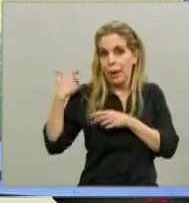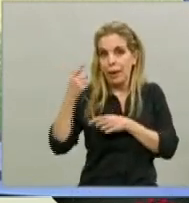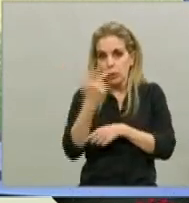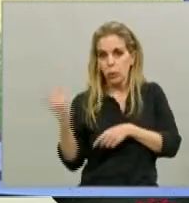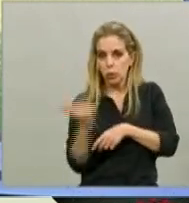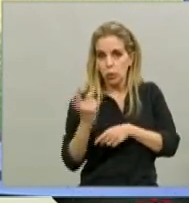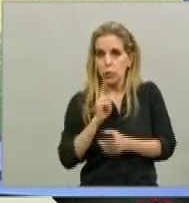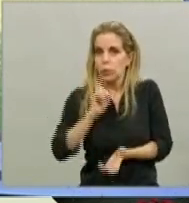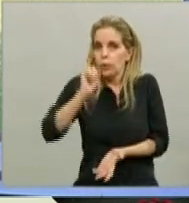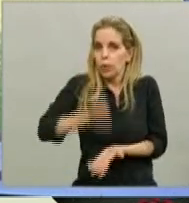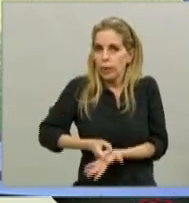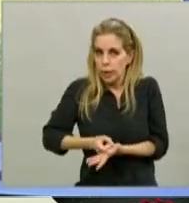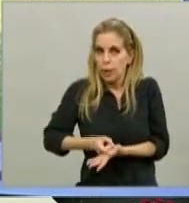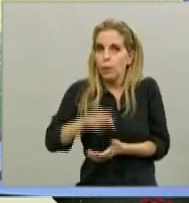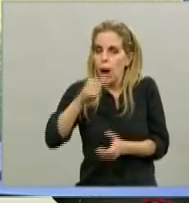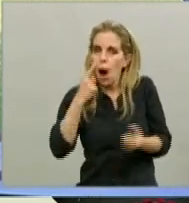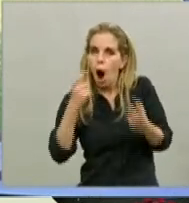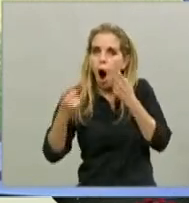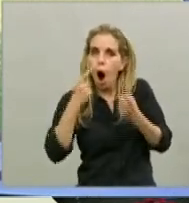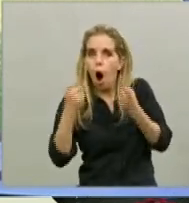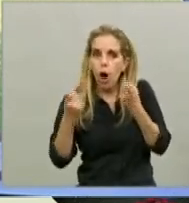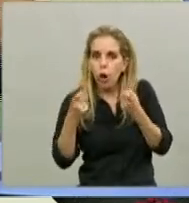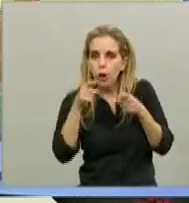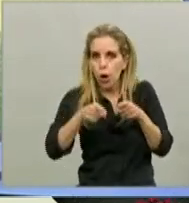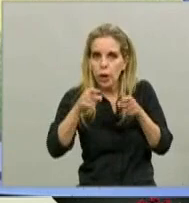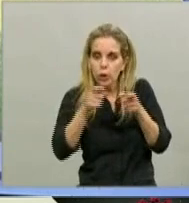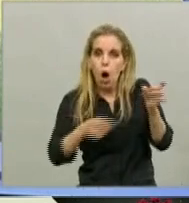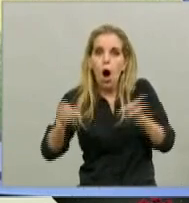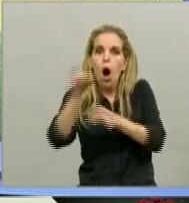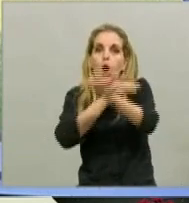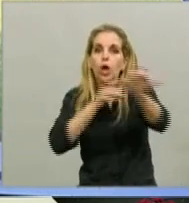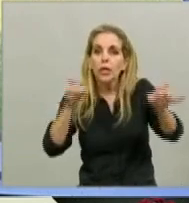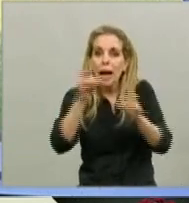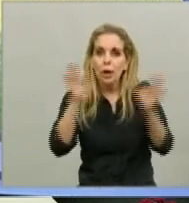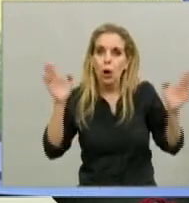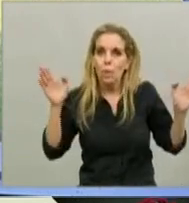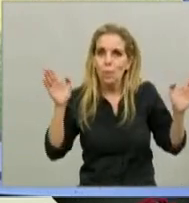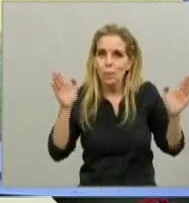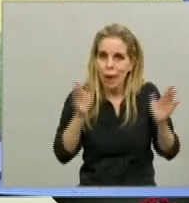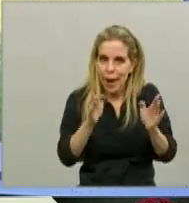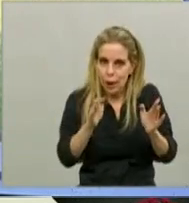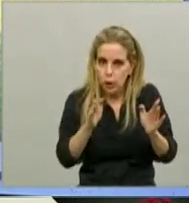medidas para controlar más. Está bajando, no al ritmo que nos gustaría. Por eso,